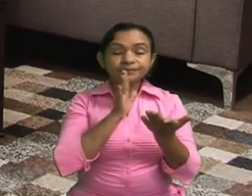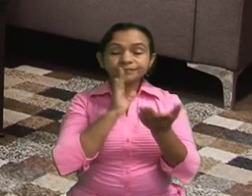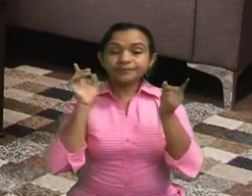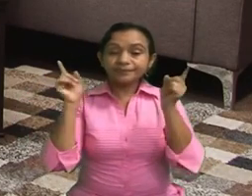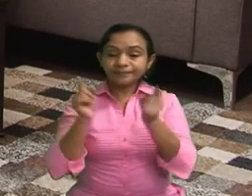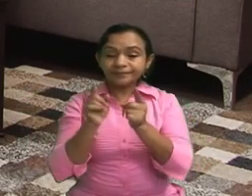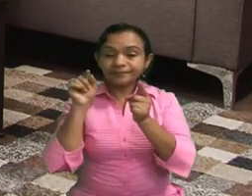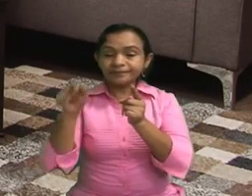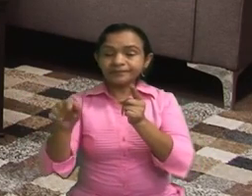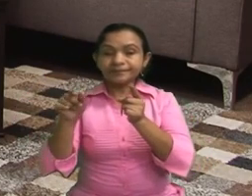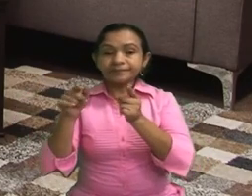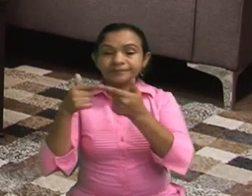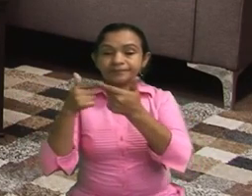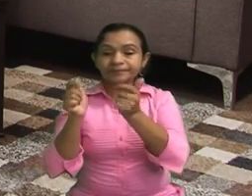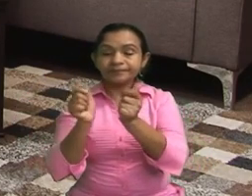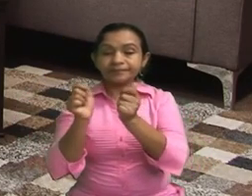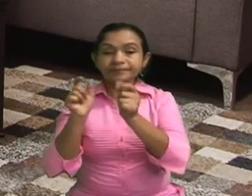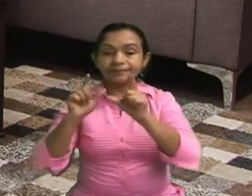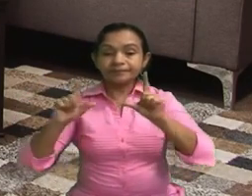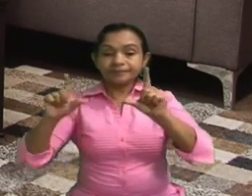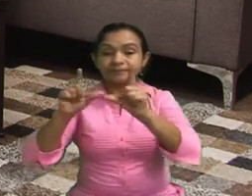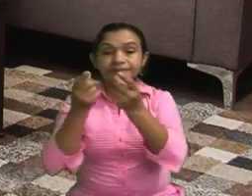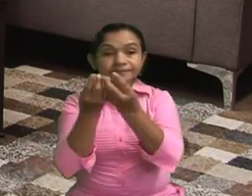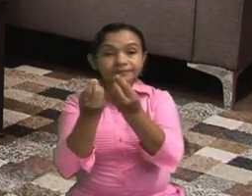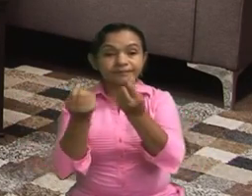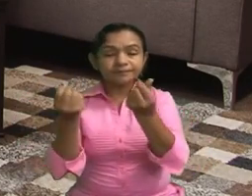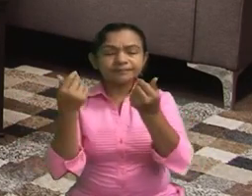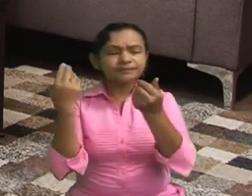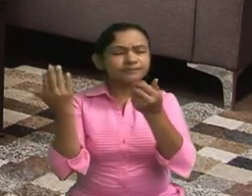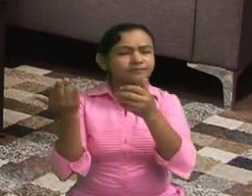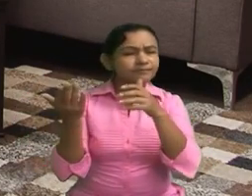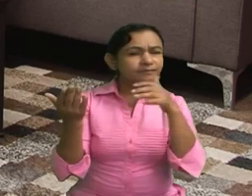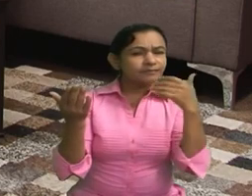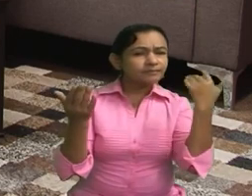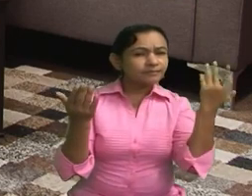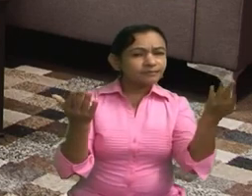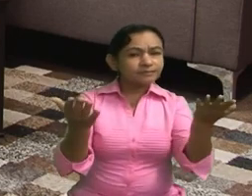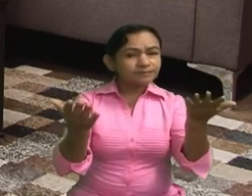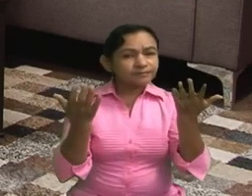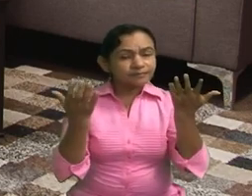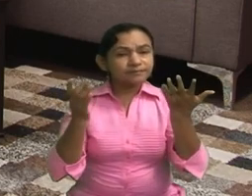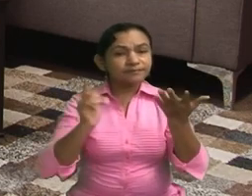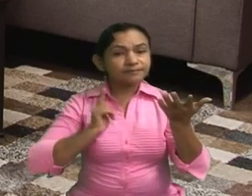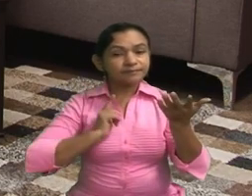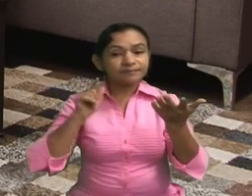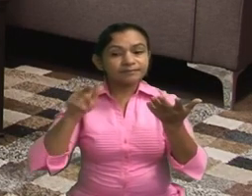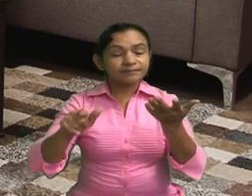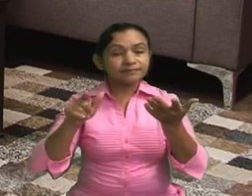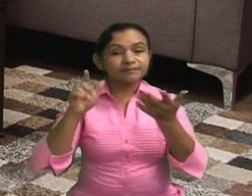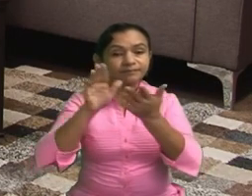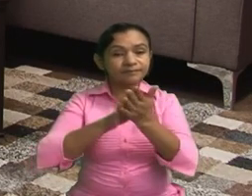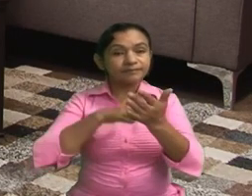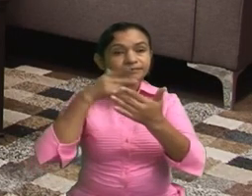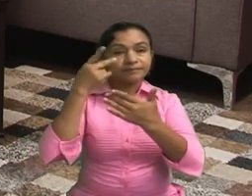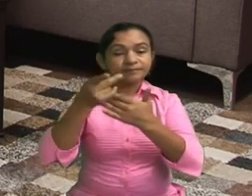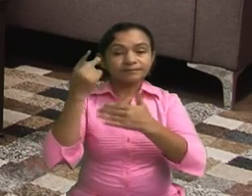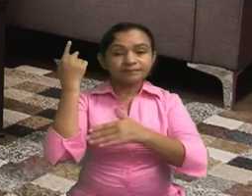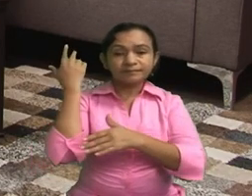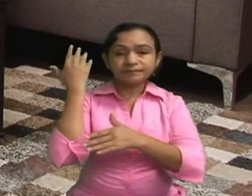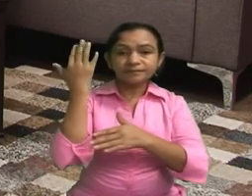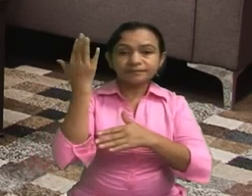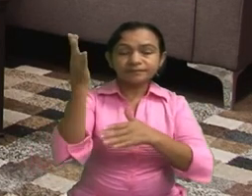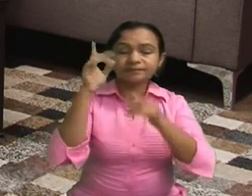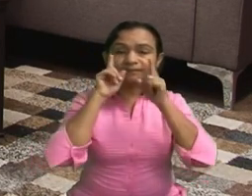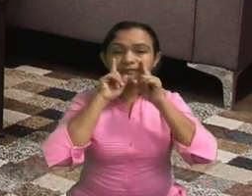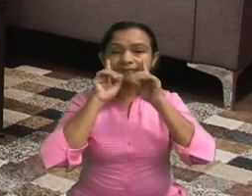Bosaguas, ¿cuál es el propósito que se quiere conseguir con este programa de bioclima,